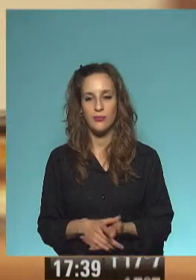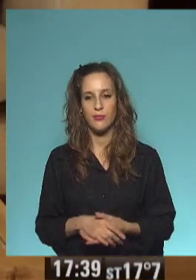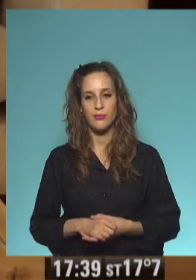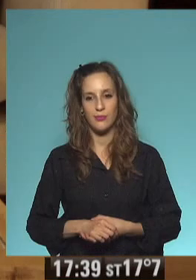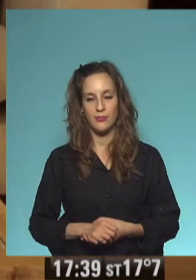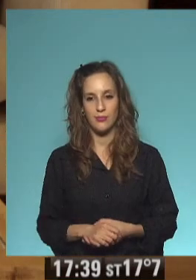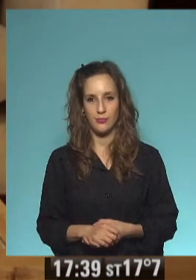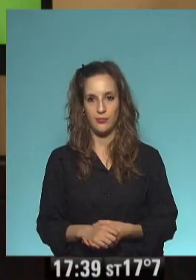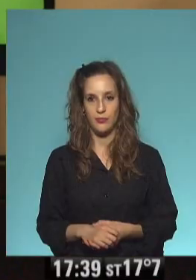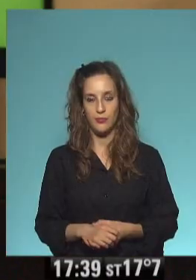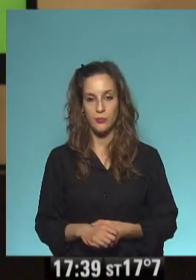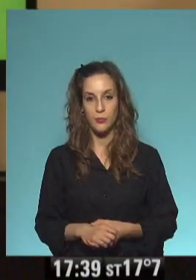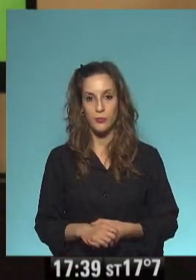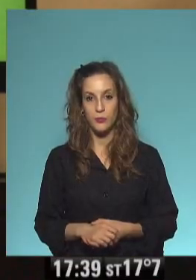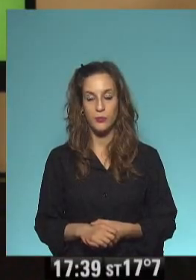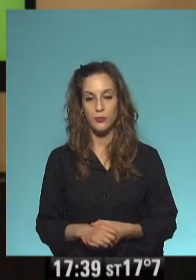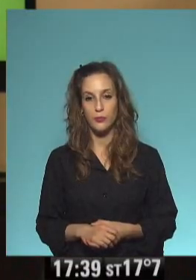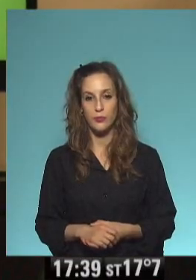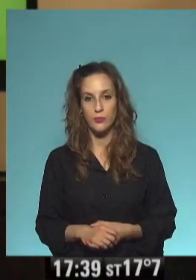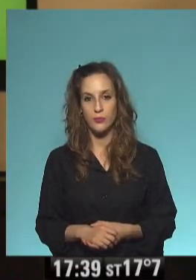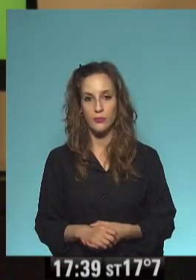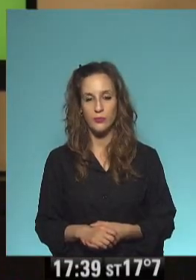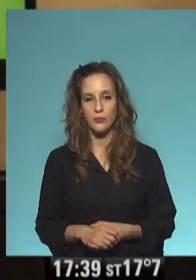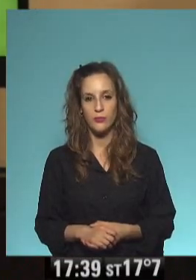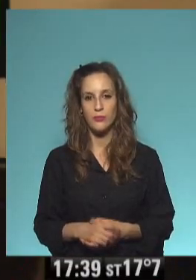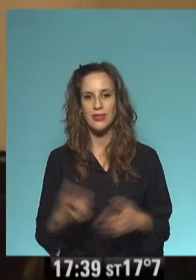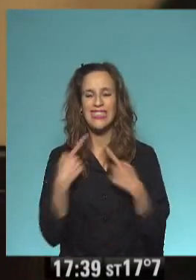Y la pelota atrás ahora. Mándalo, mándalo, mándalo. ¡Adiós, Milito!